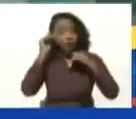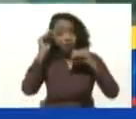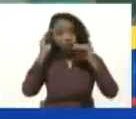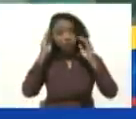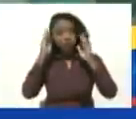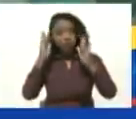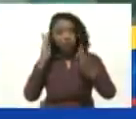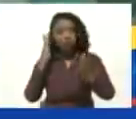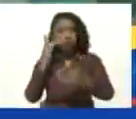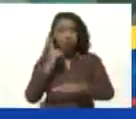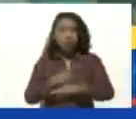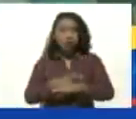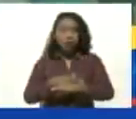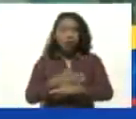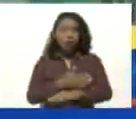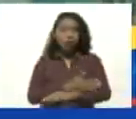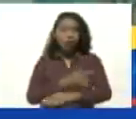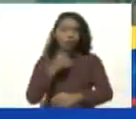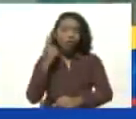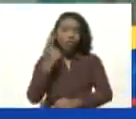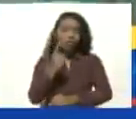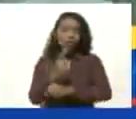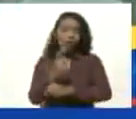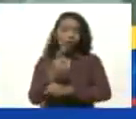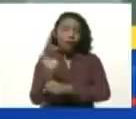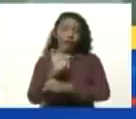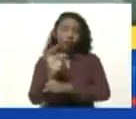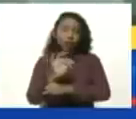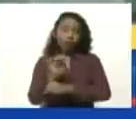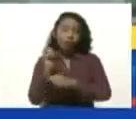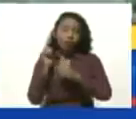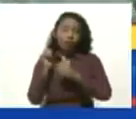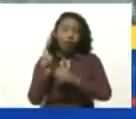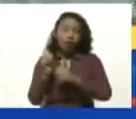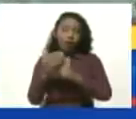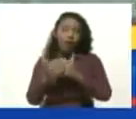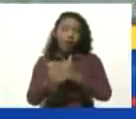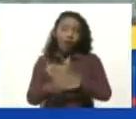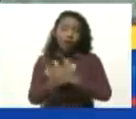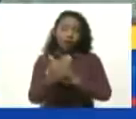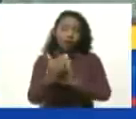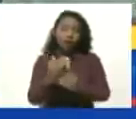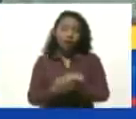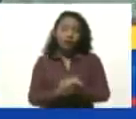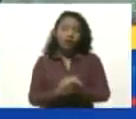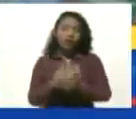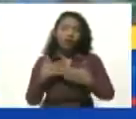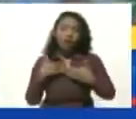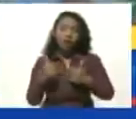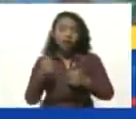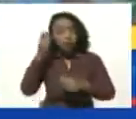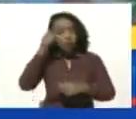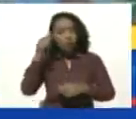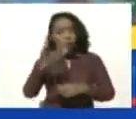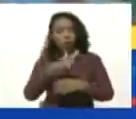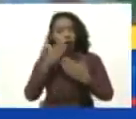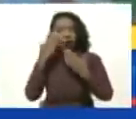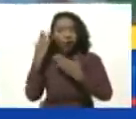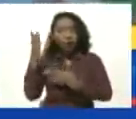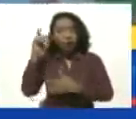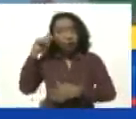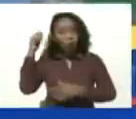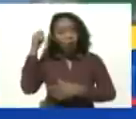a tiempo, deben funcionar, debemos que avanzar en la salud del pueblo, ahí en el